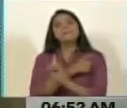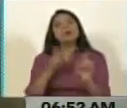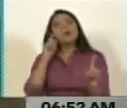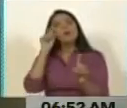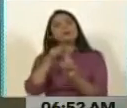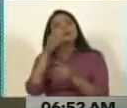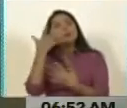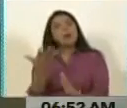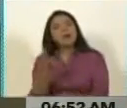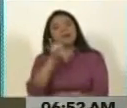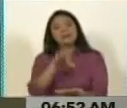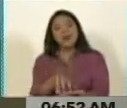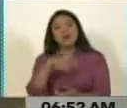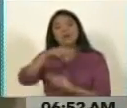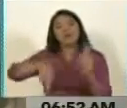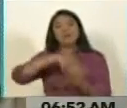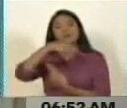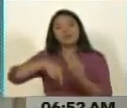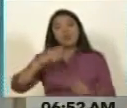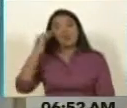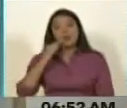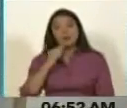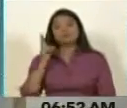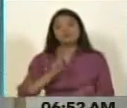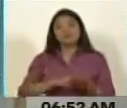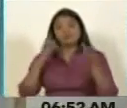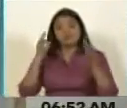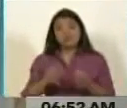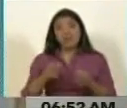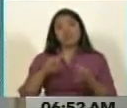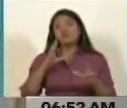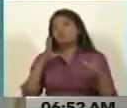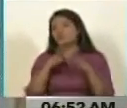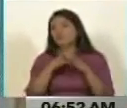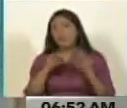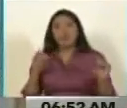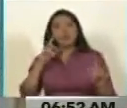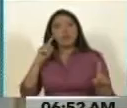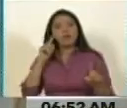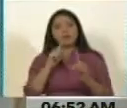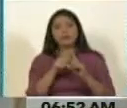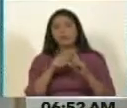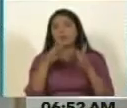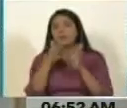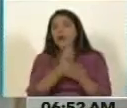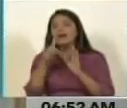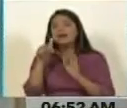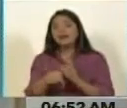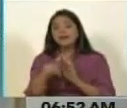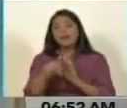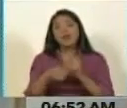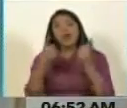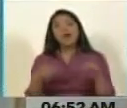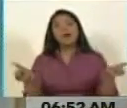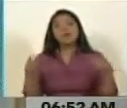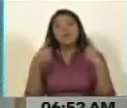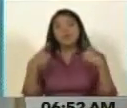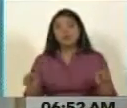Estado, en este caso la Revolución Bolivariana, garantice las condiciones objetivas para que la circulación de la música se